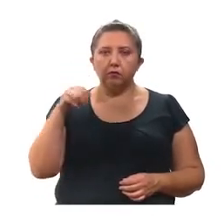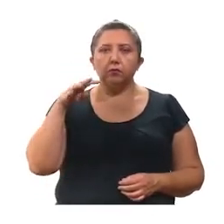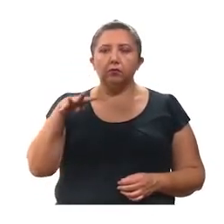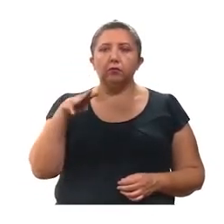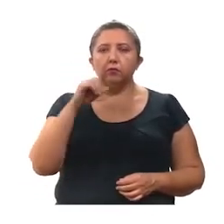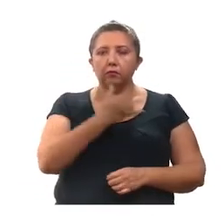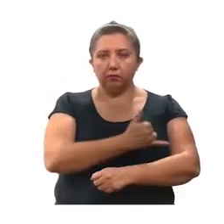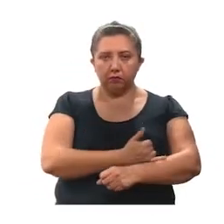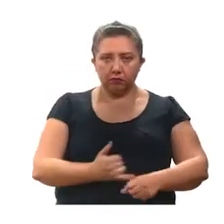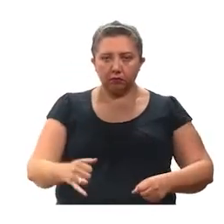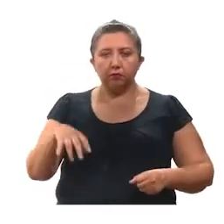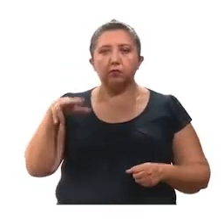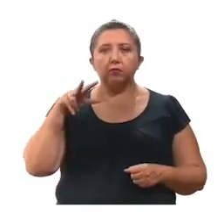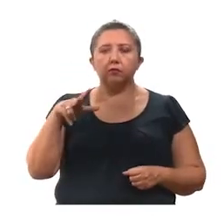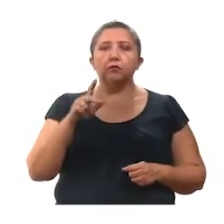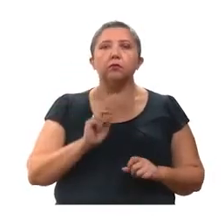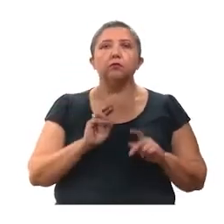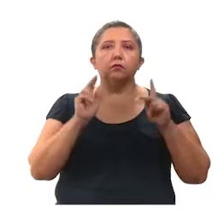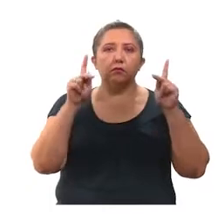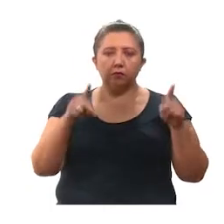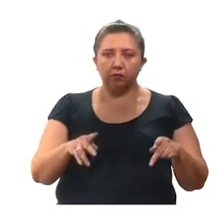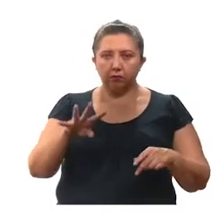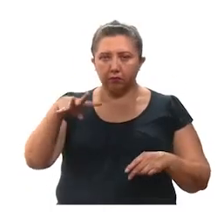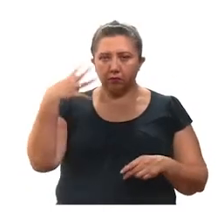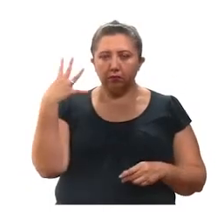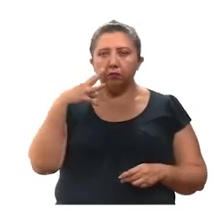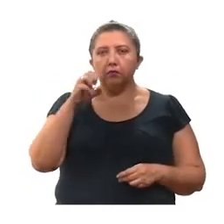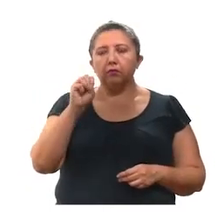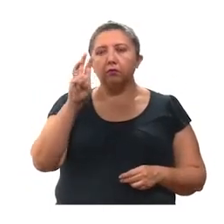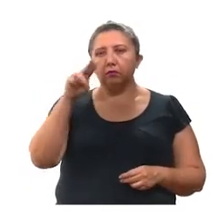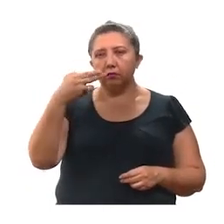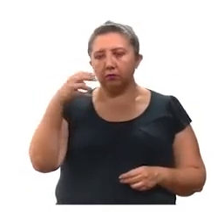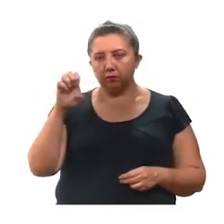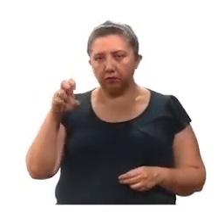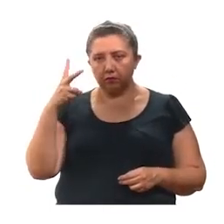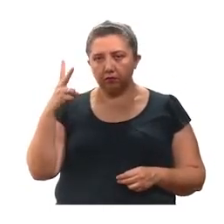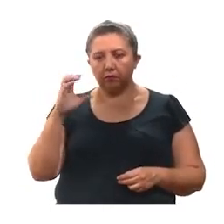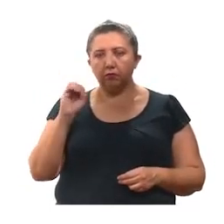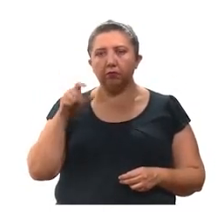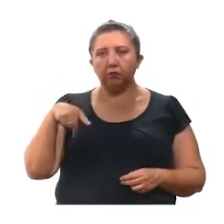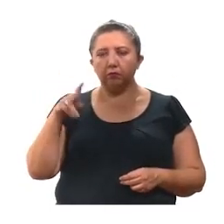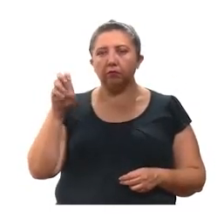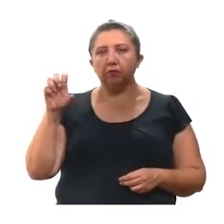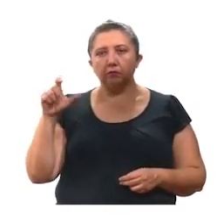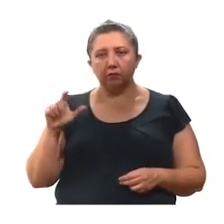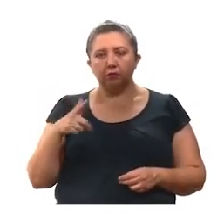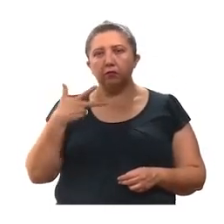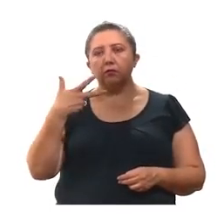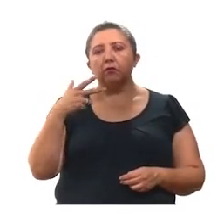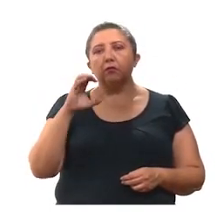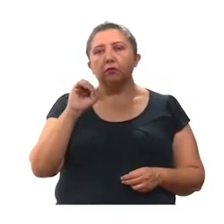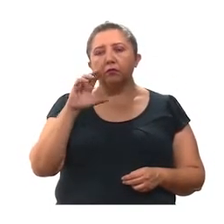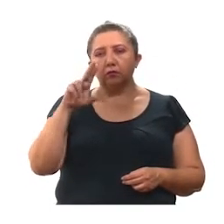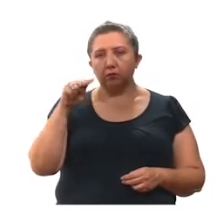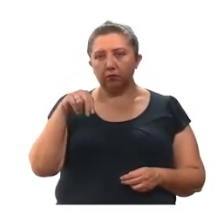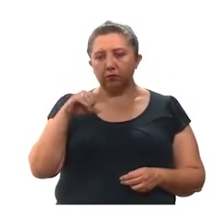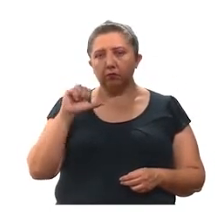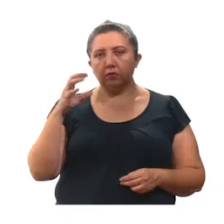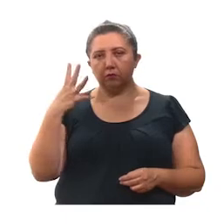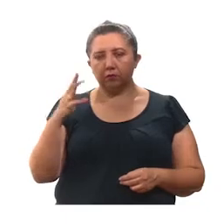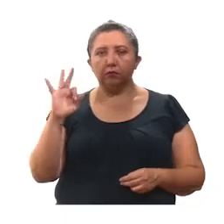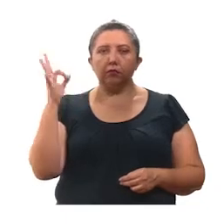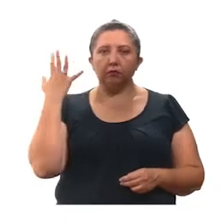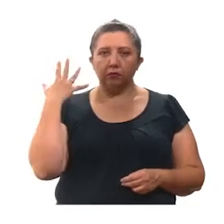19 en Izamal, 18 en Progreso, 14 en Samajil, 12 en Concal, 8 en Cacalchem, 4